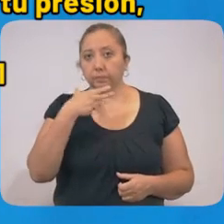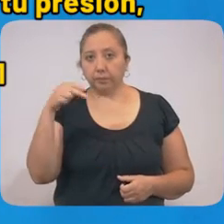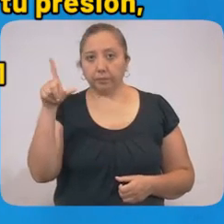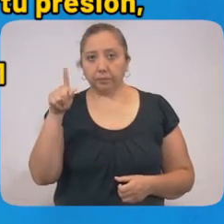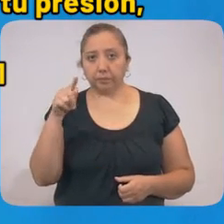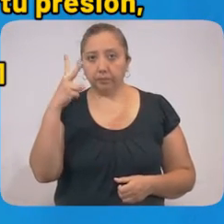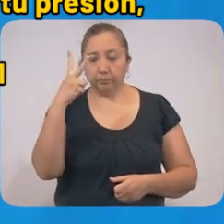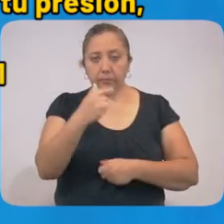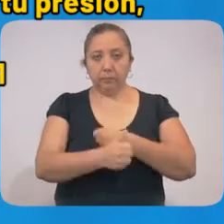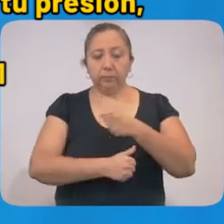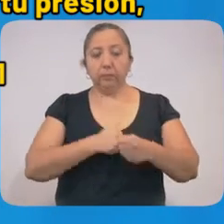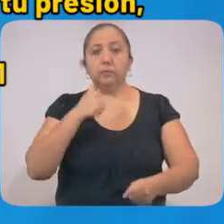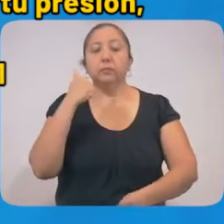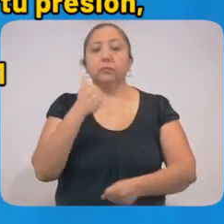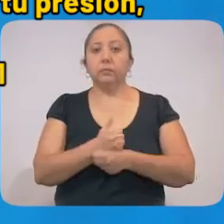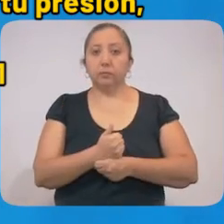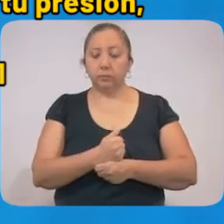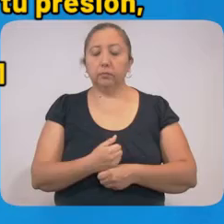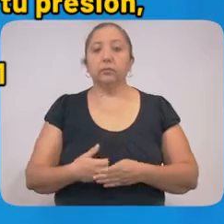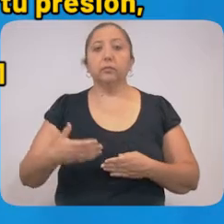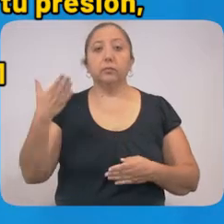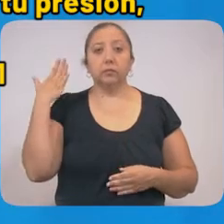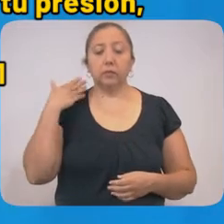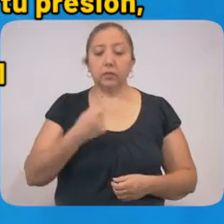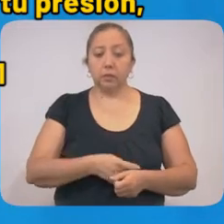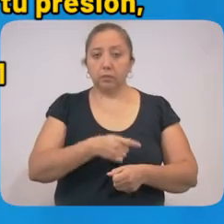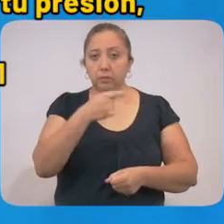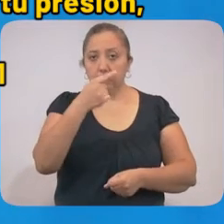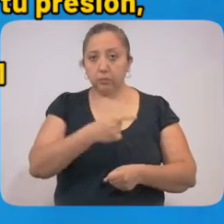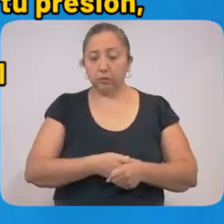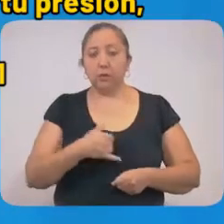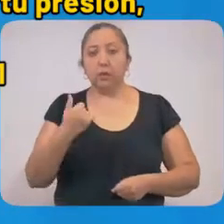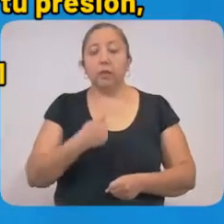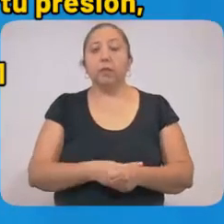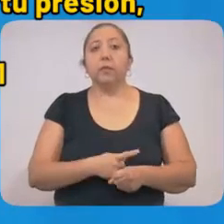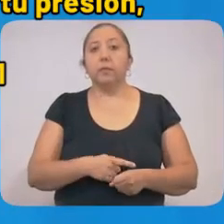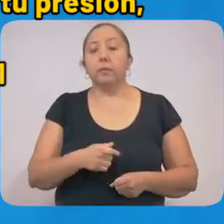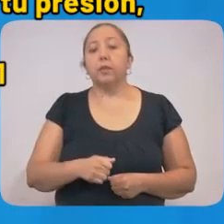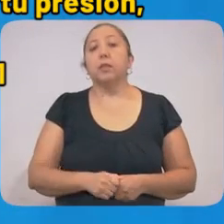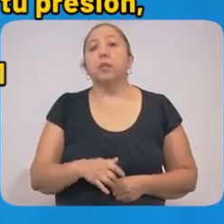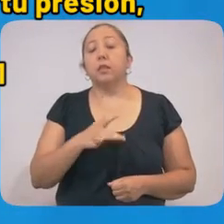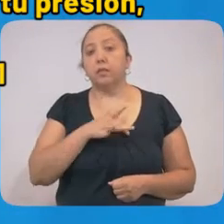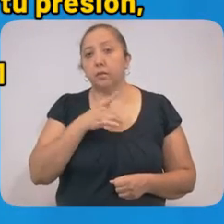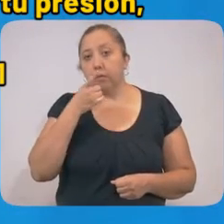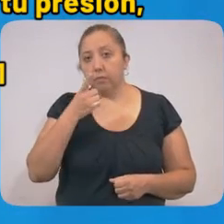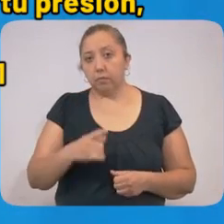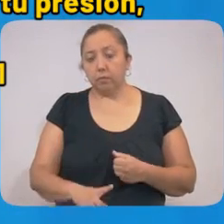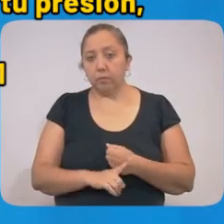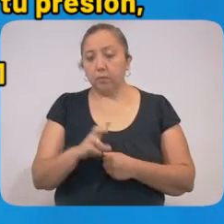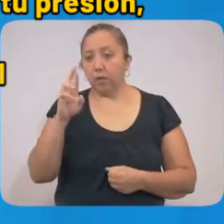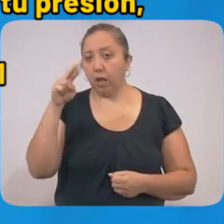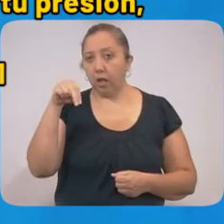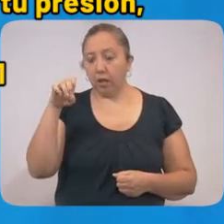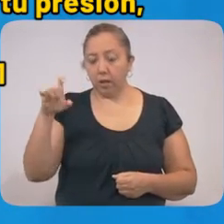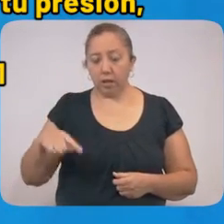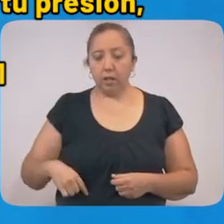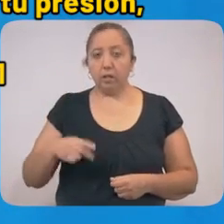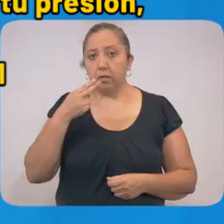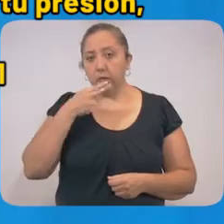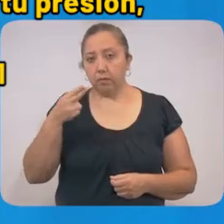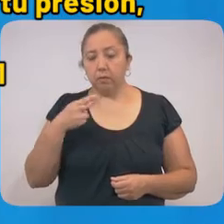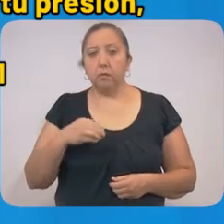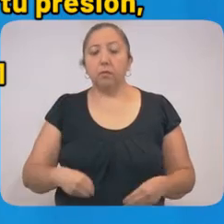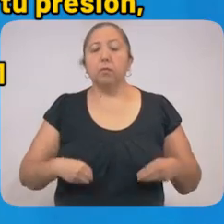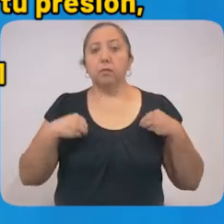de 72 años de Mérida, con antecedente de hipertensión y enfermedad cardiovascular, insuficiencia renal crónica y